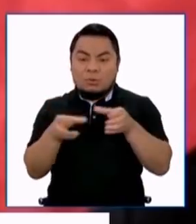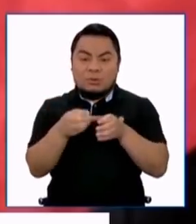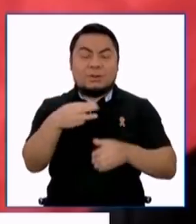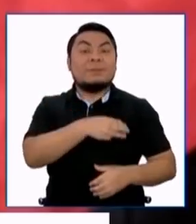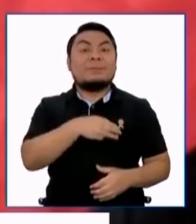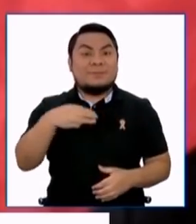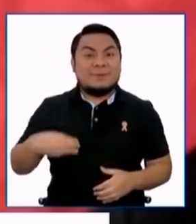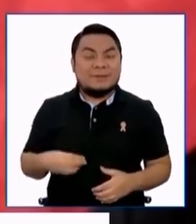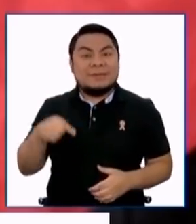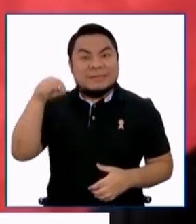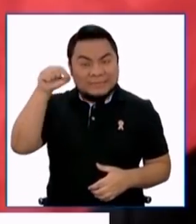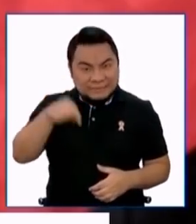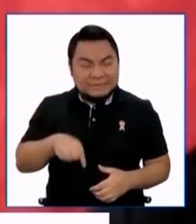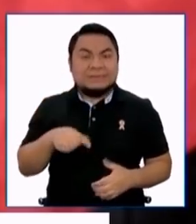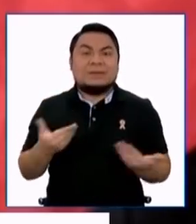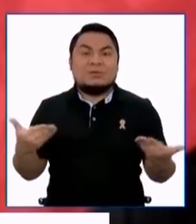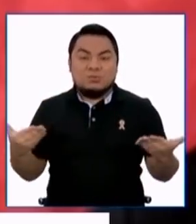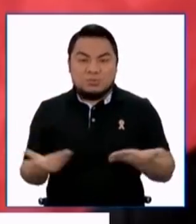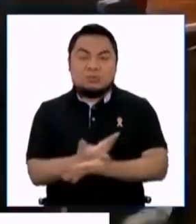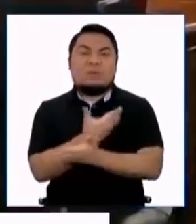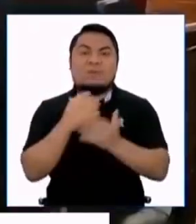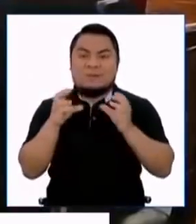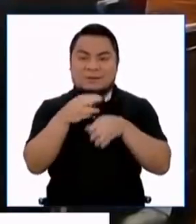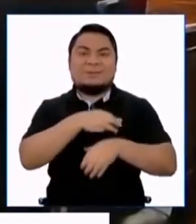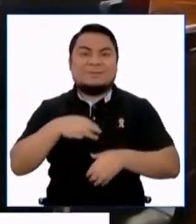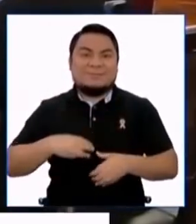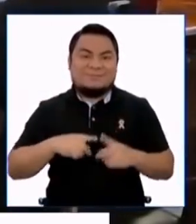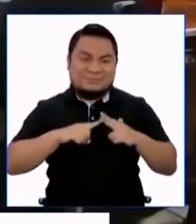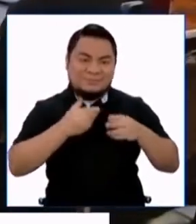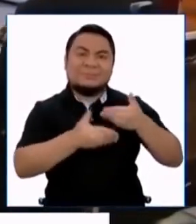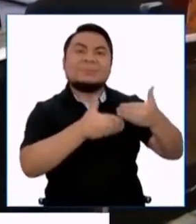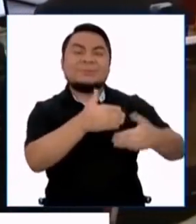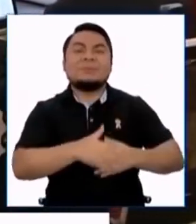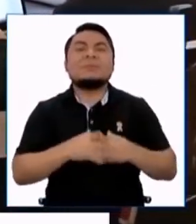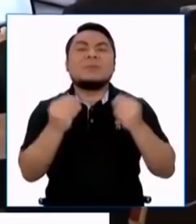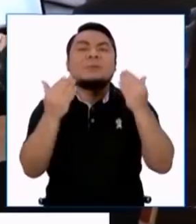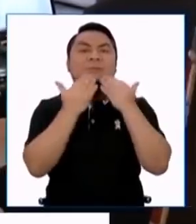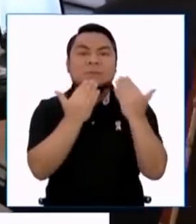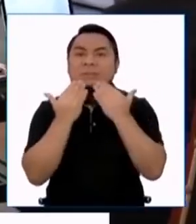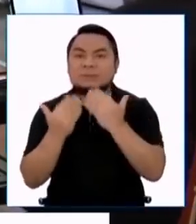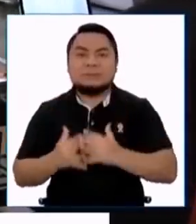Ministros de este nuevo gabinete. Muchas gracias.